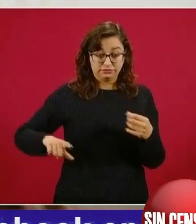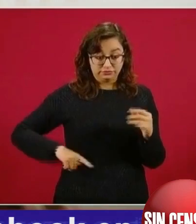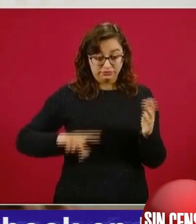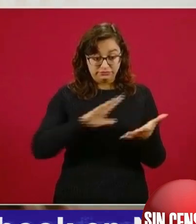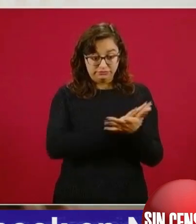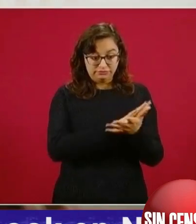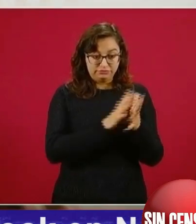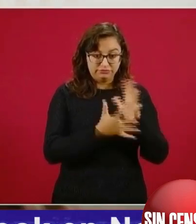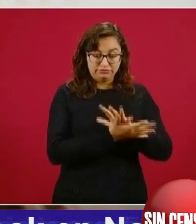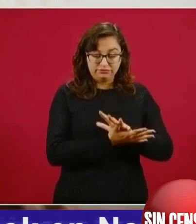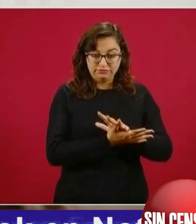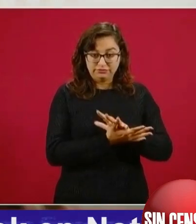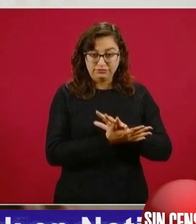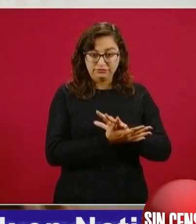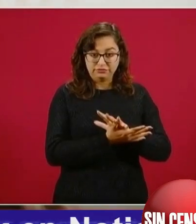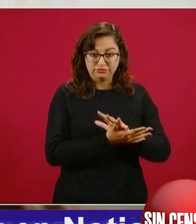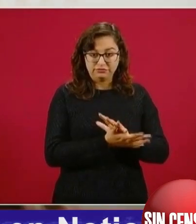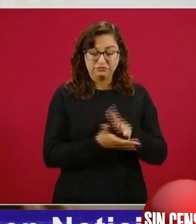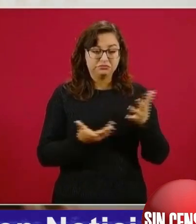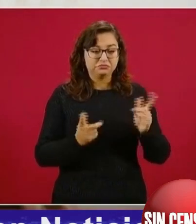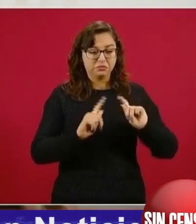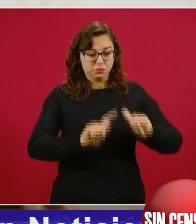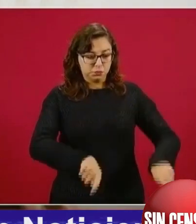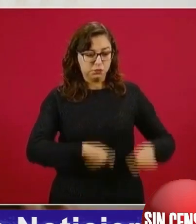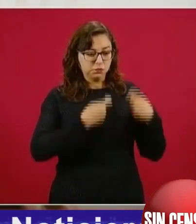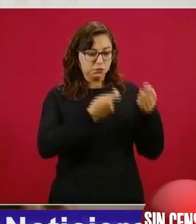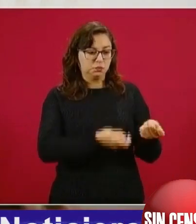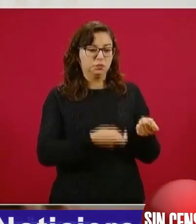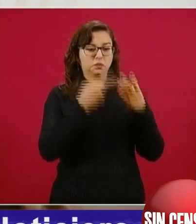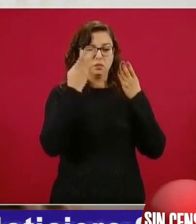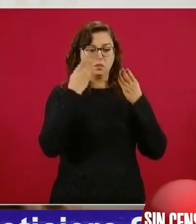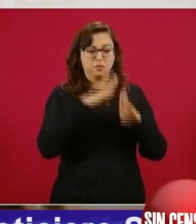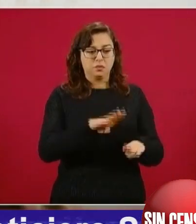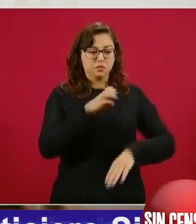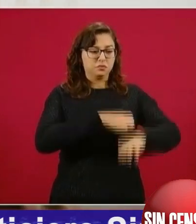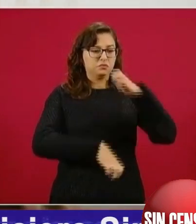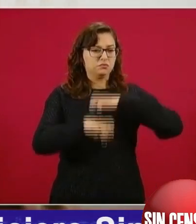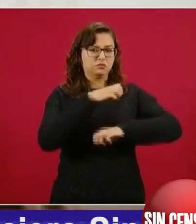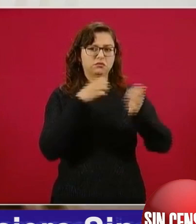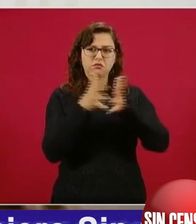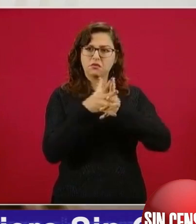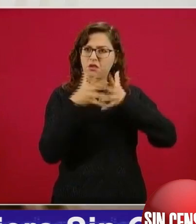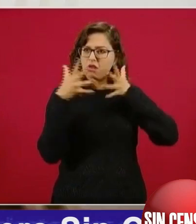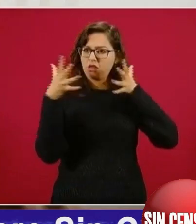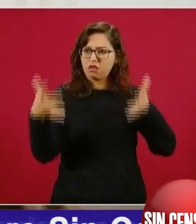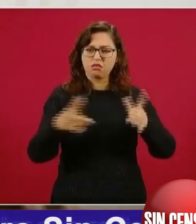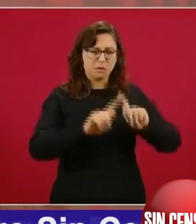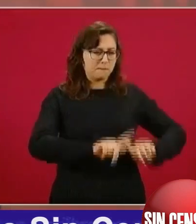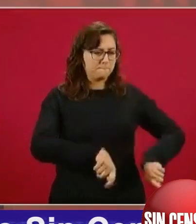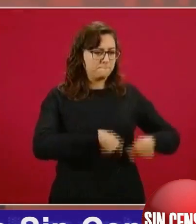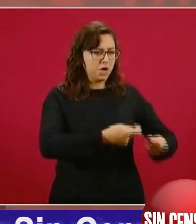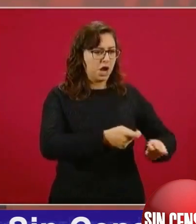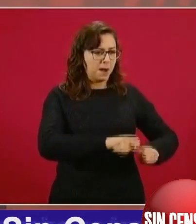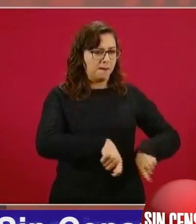que recibían bancos y grandes empresas,